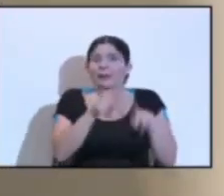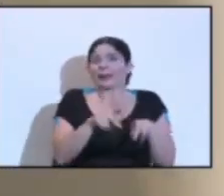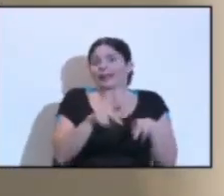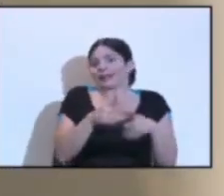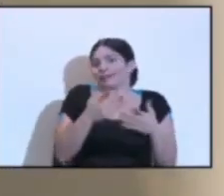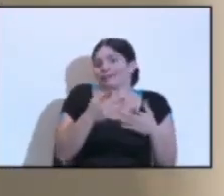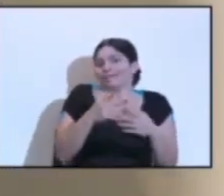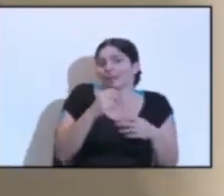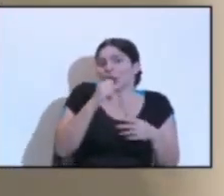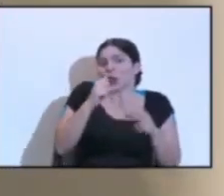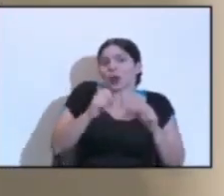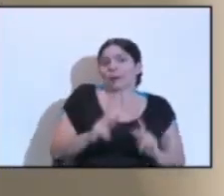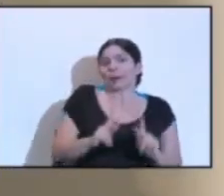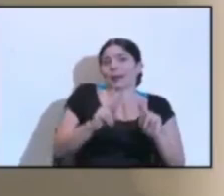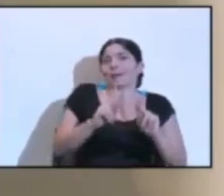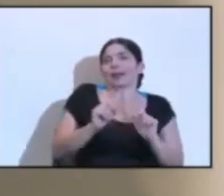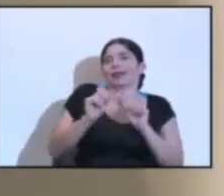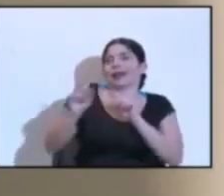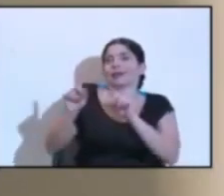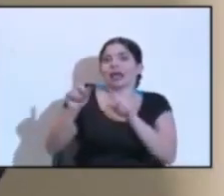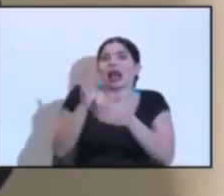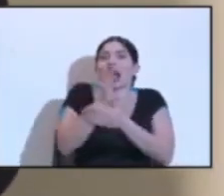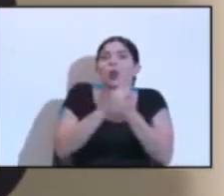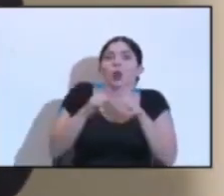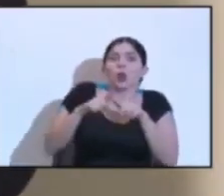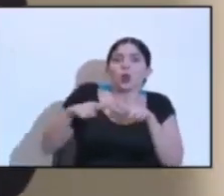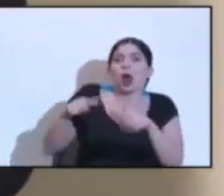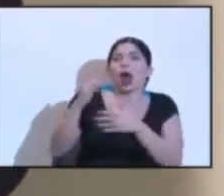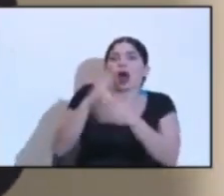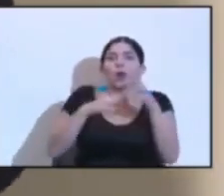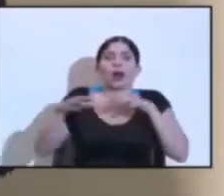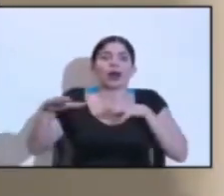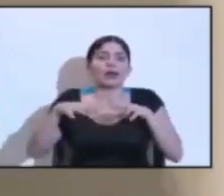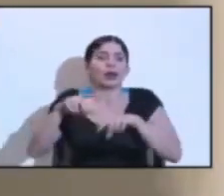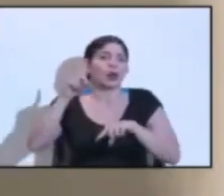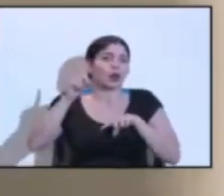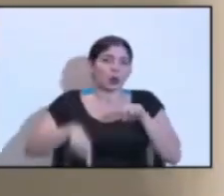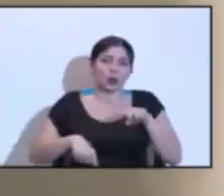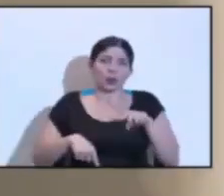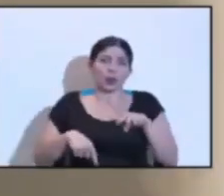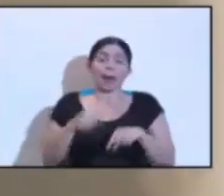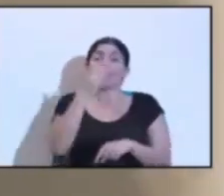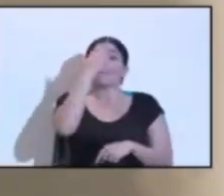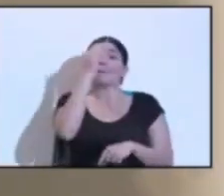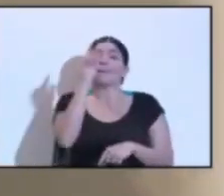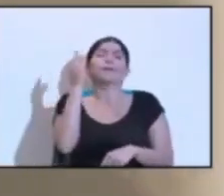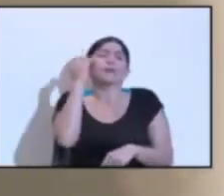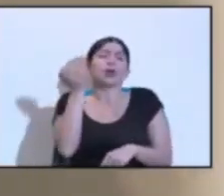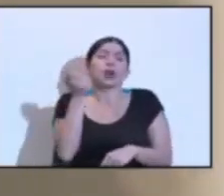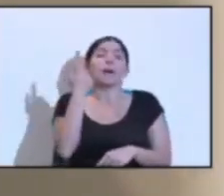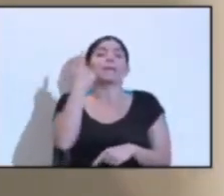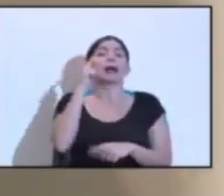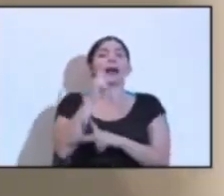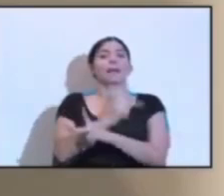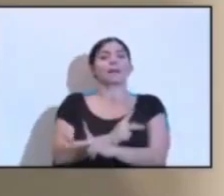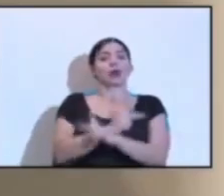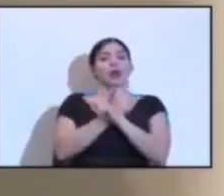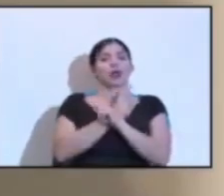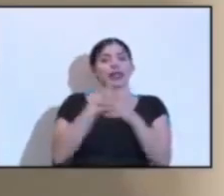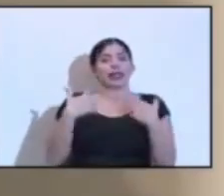deberían ser permitidas en ciertos locales y en ciertas actividades como una medida de protección de la salud